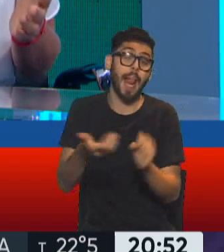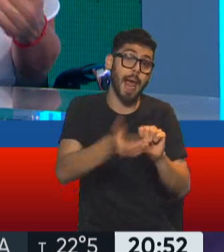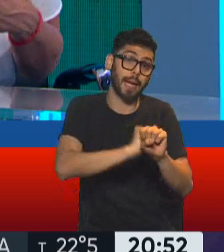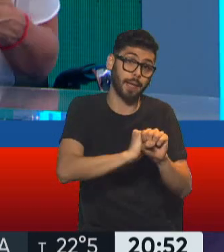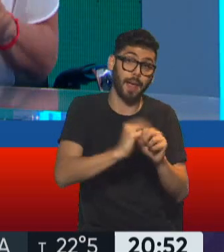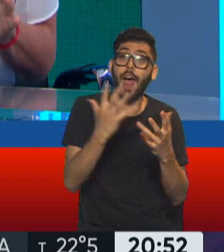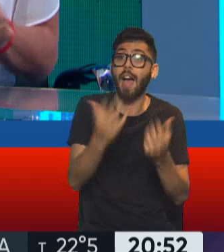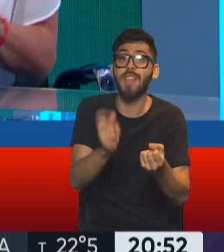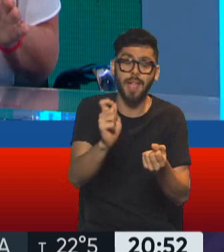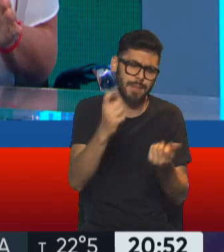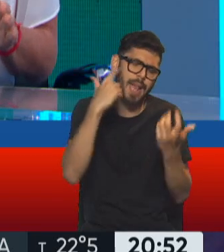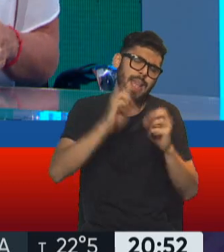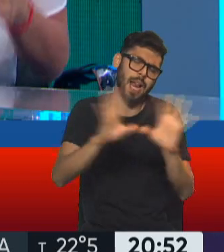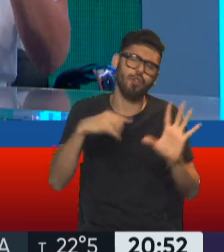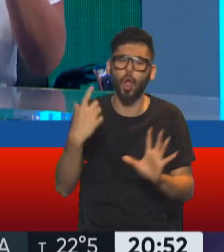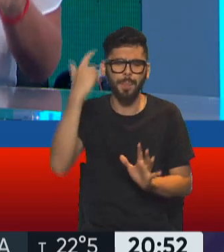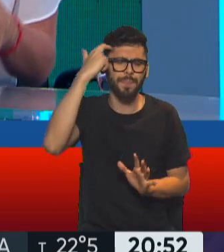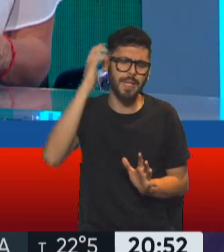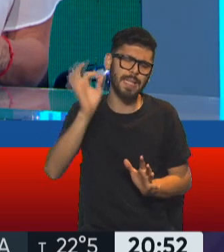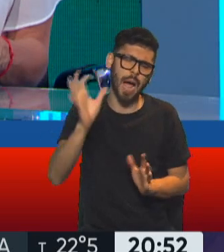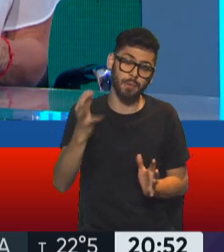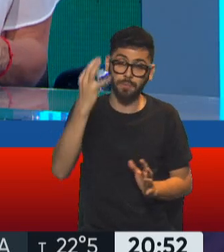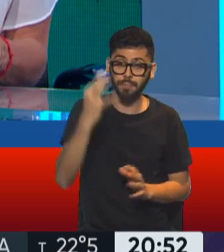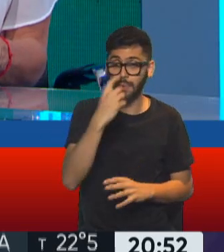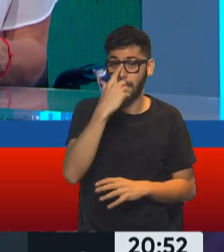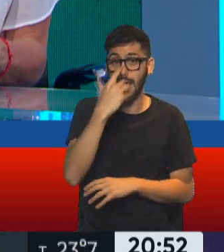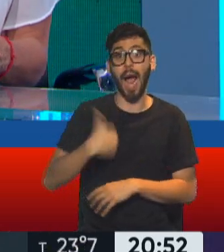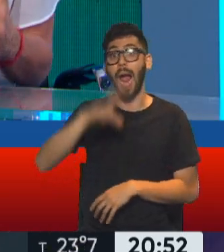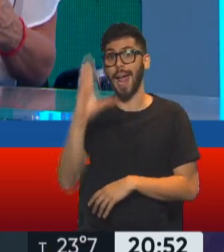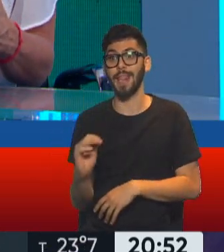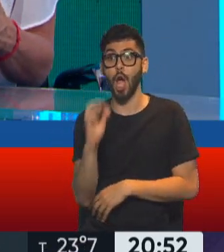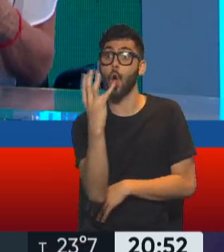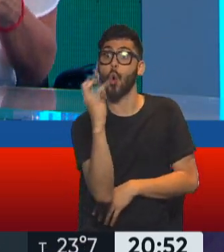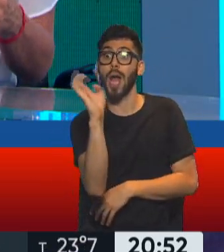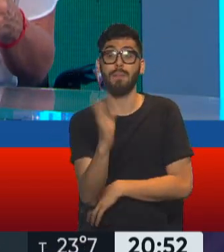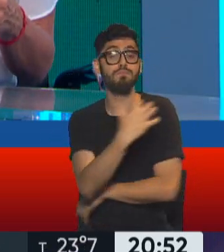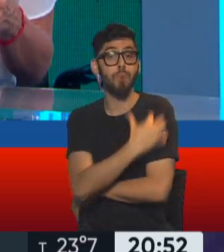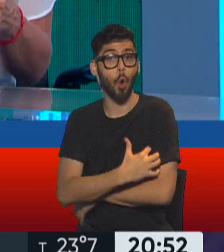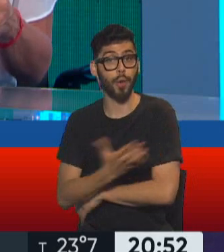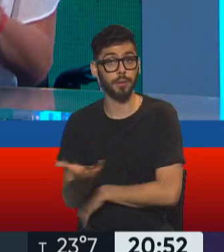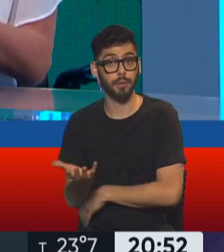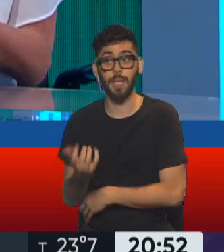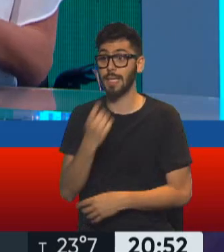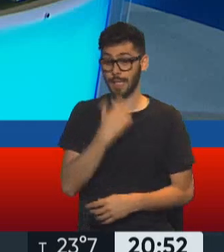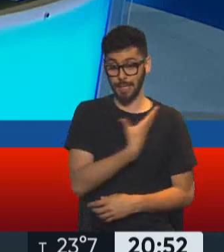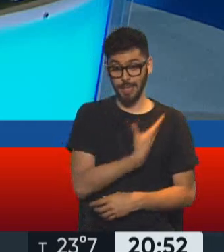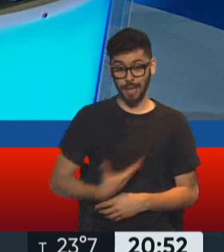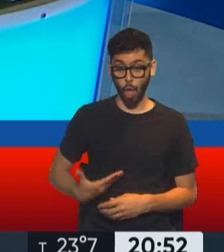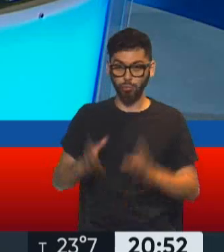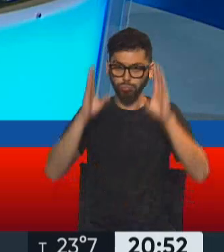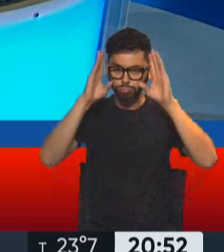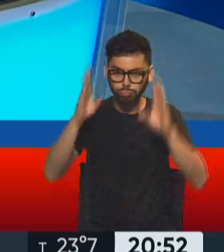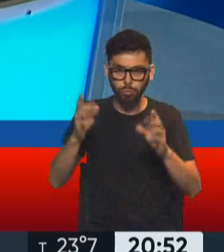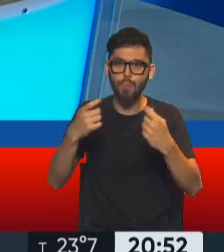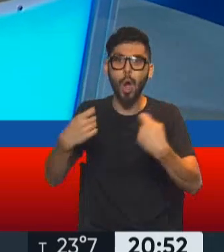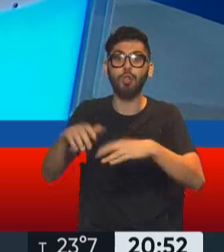quién defiende. Nosotros tenemos mucha conciencia. Hay un 40% de pobres en la Argentina que si el Estado no se pone al frente de regular el acceso a la